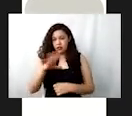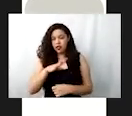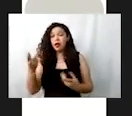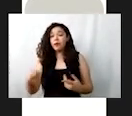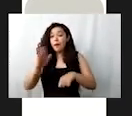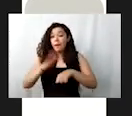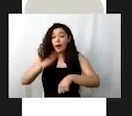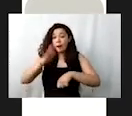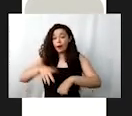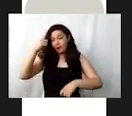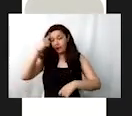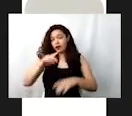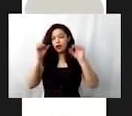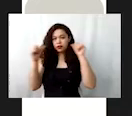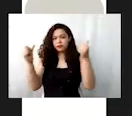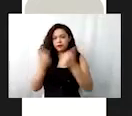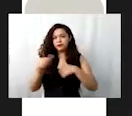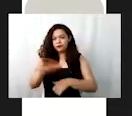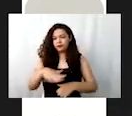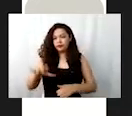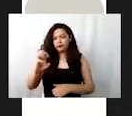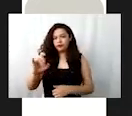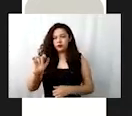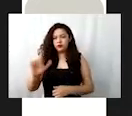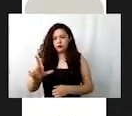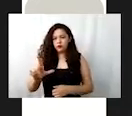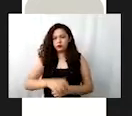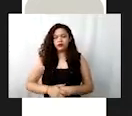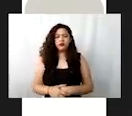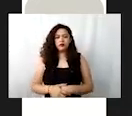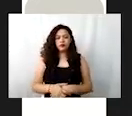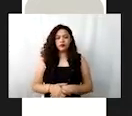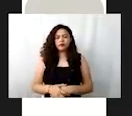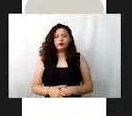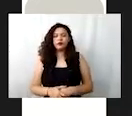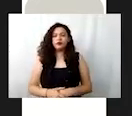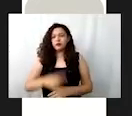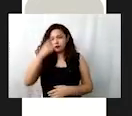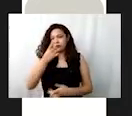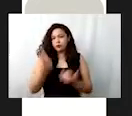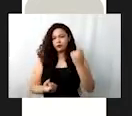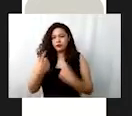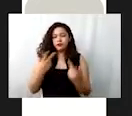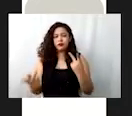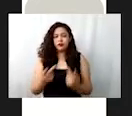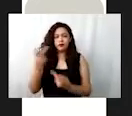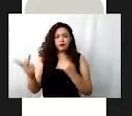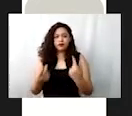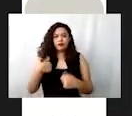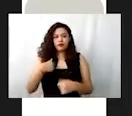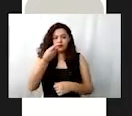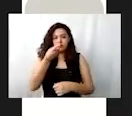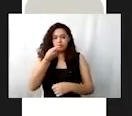particularmente para las organizaciones de la sociedad civil. Estas eran algunas de las preguntas que planteamos en la